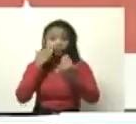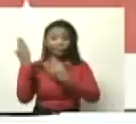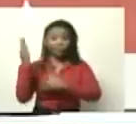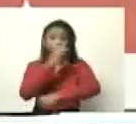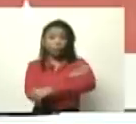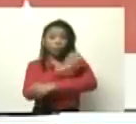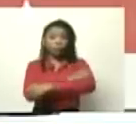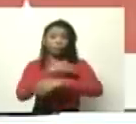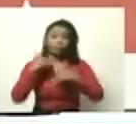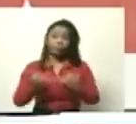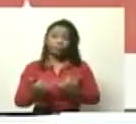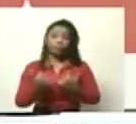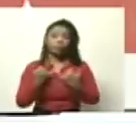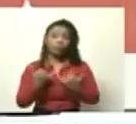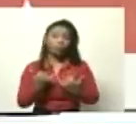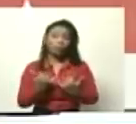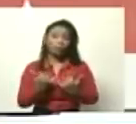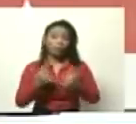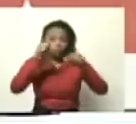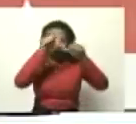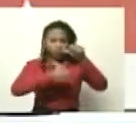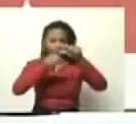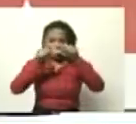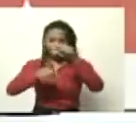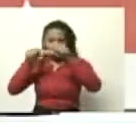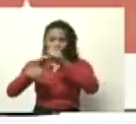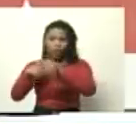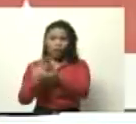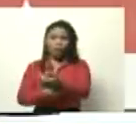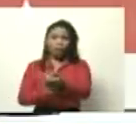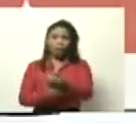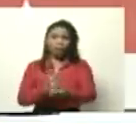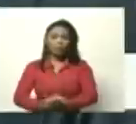derecha ahora. Ahora, revisa esto, hermano Hugo,